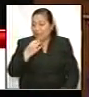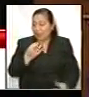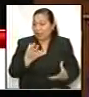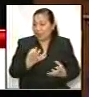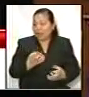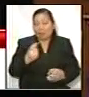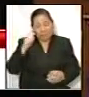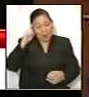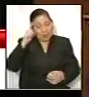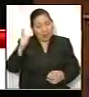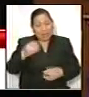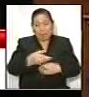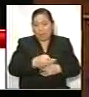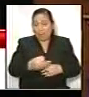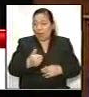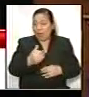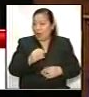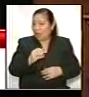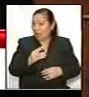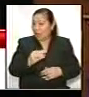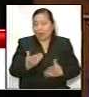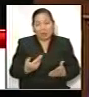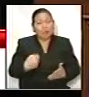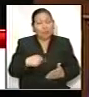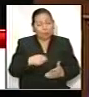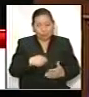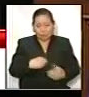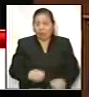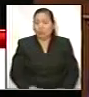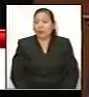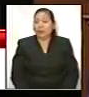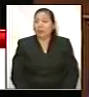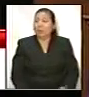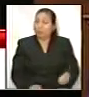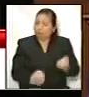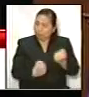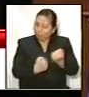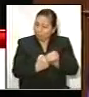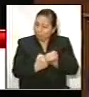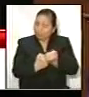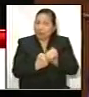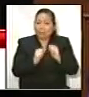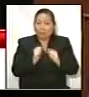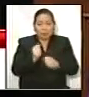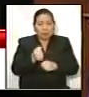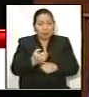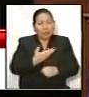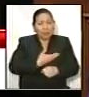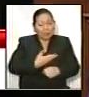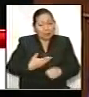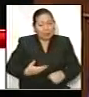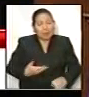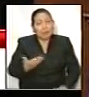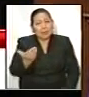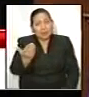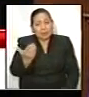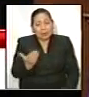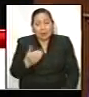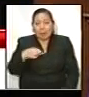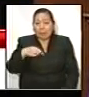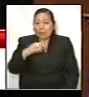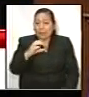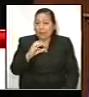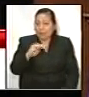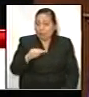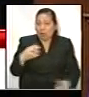queremos crear la provincia de Ácora, nosotros apoyamos como bancada ir al Poder Ejecutivo y pedirle que en la PCM, donde